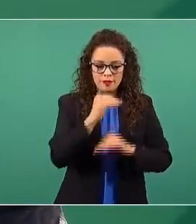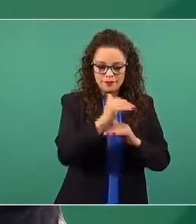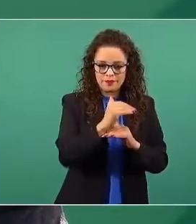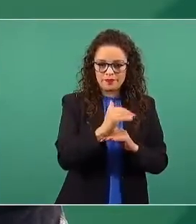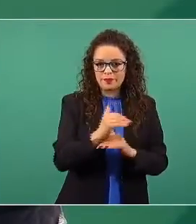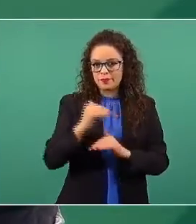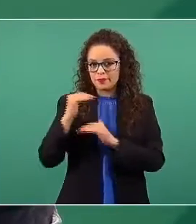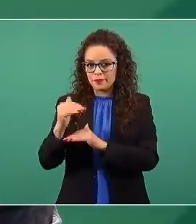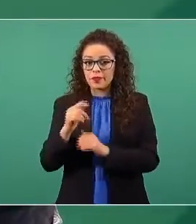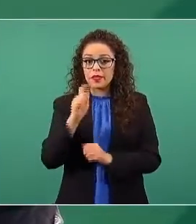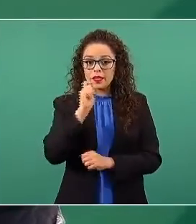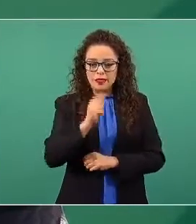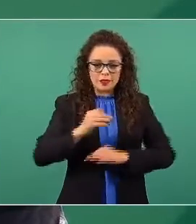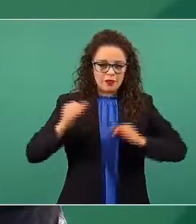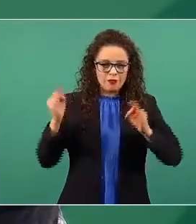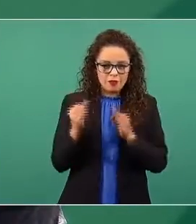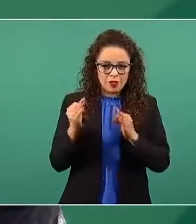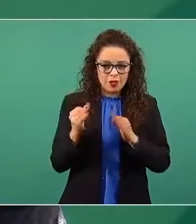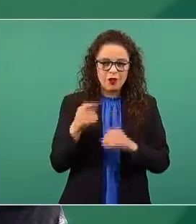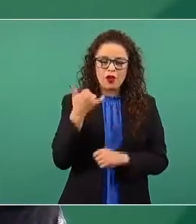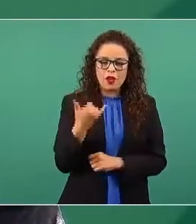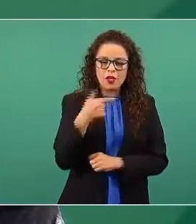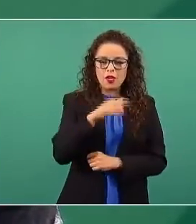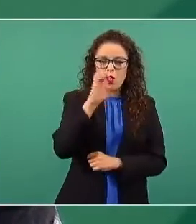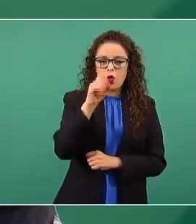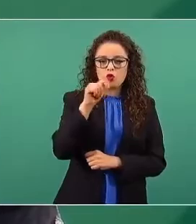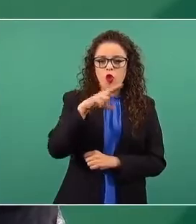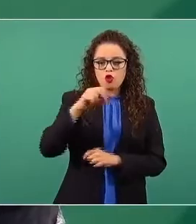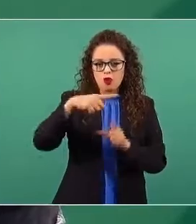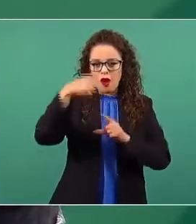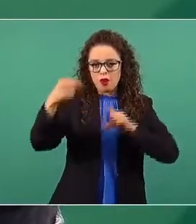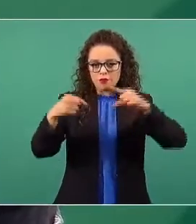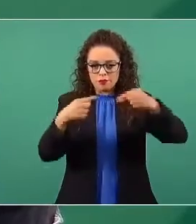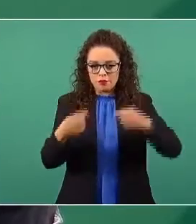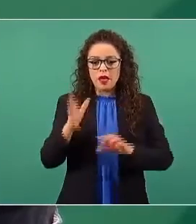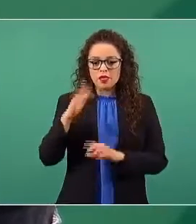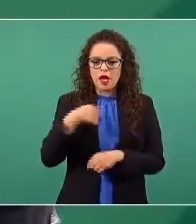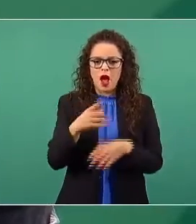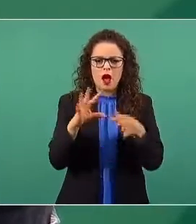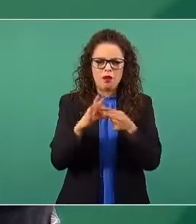virus respiratorios, por múltiples razones, las hemos comentado, algunas tienen que ver con el